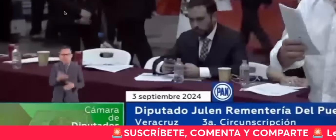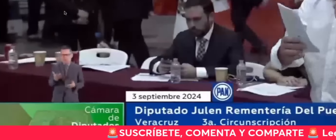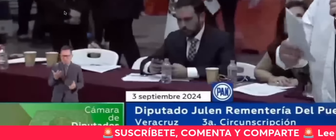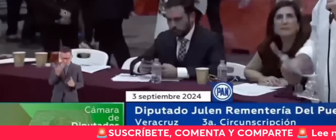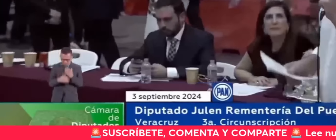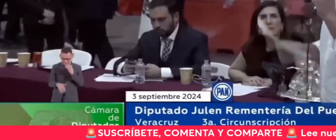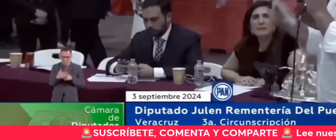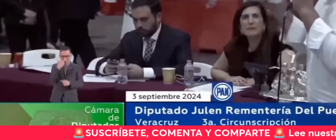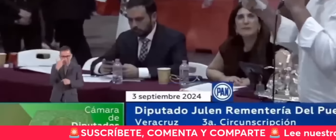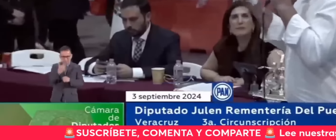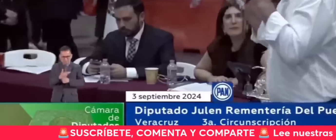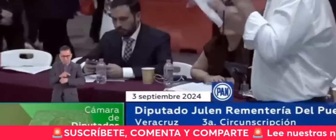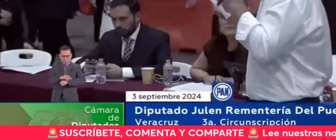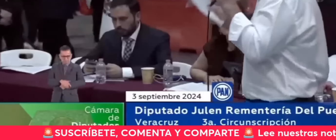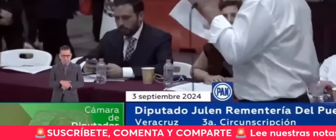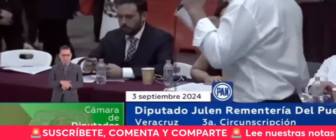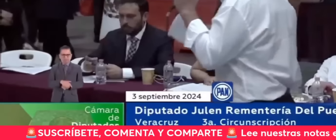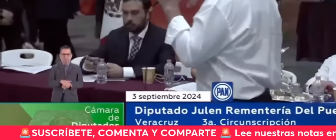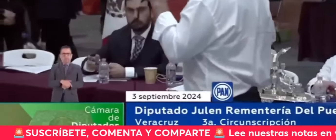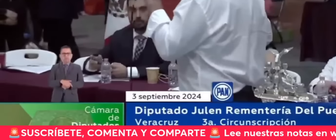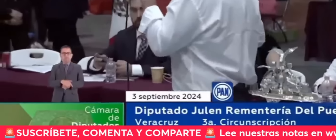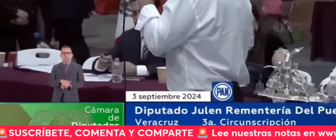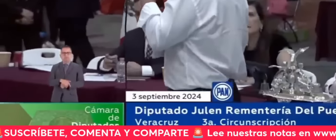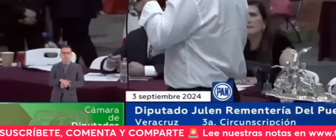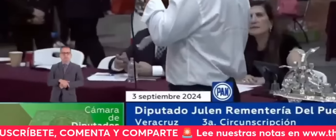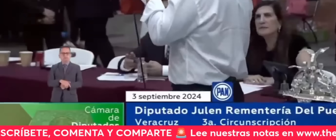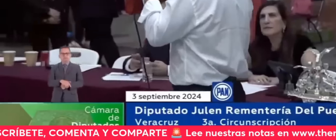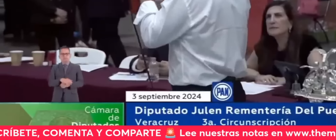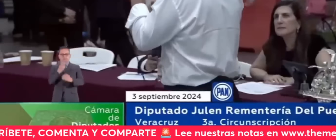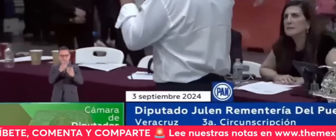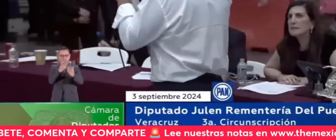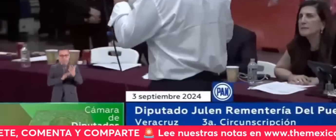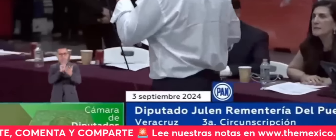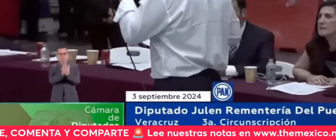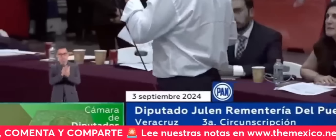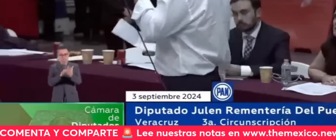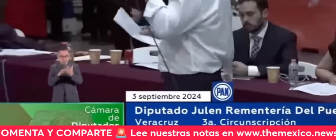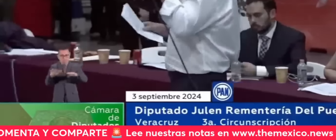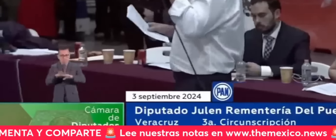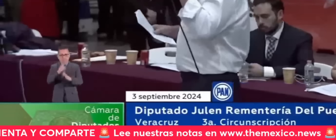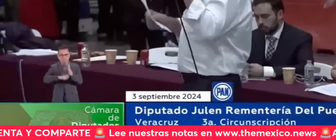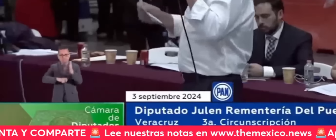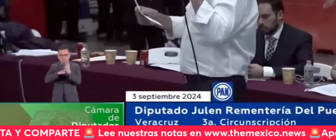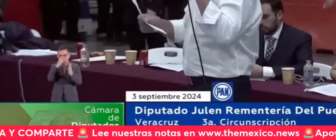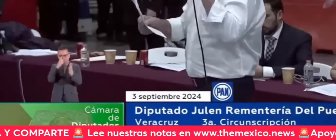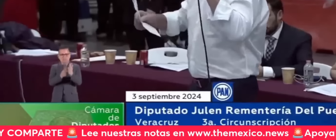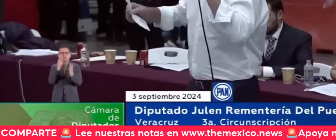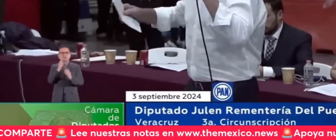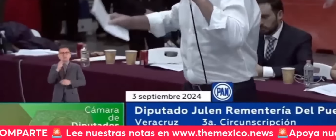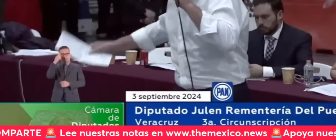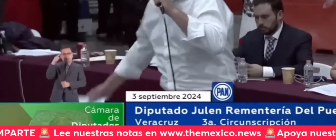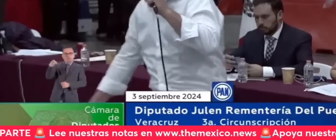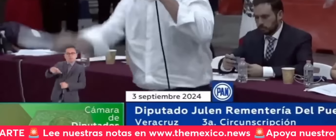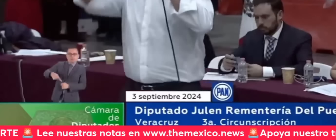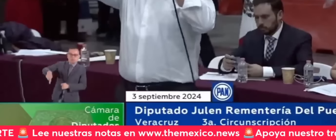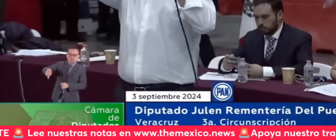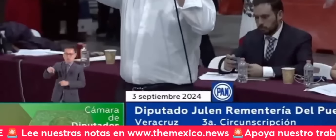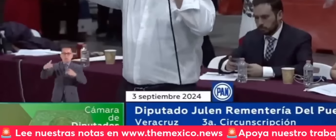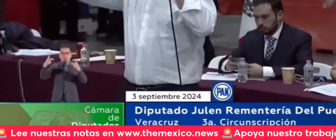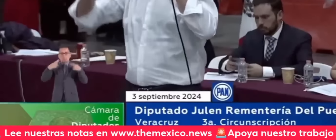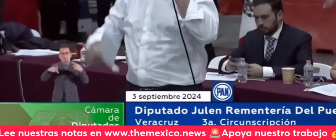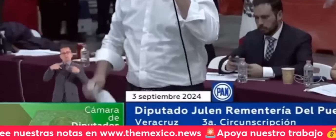irresponsable. Esta reforma en la que ustedes cuestionan la elección popular o la